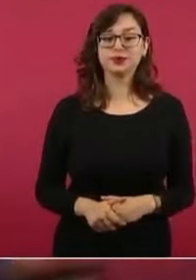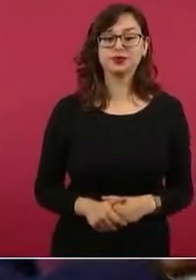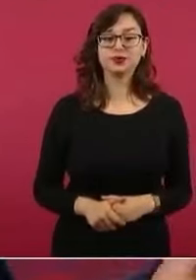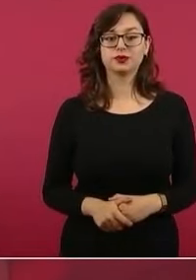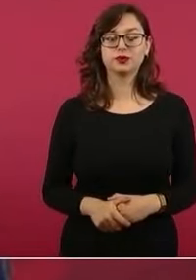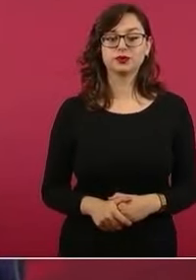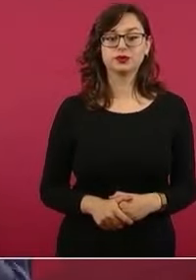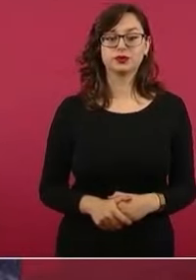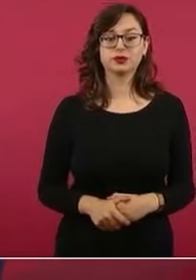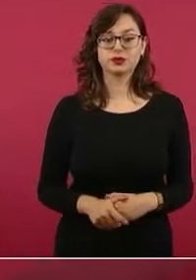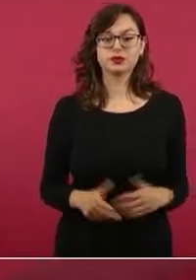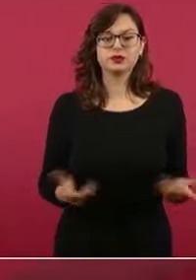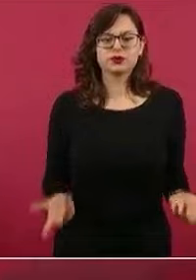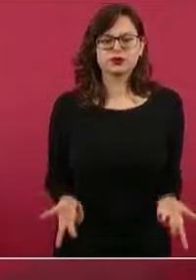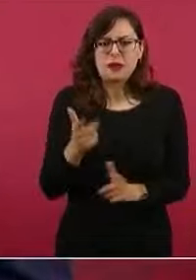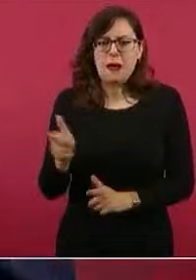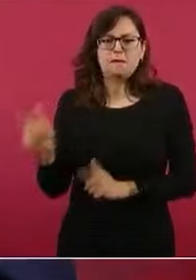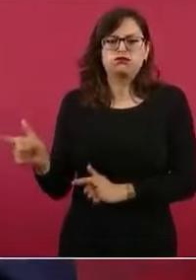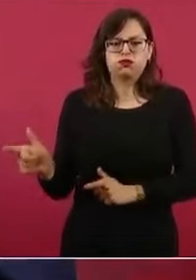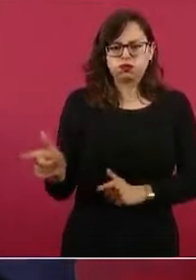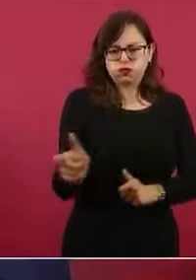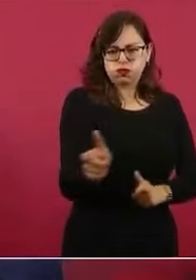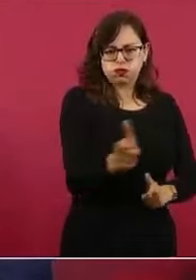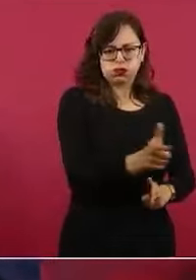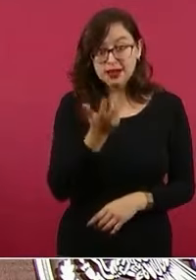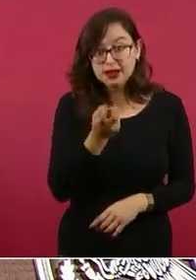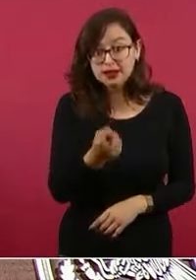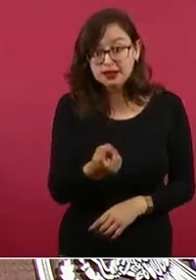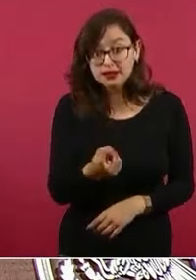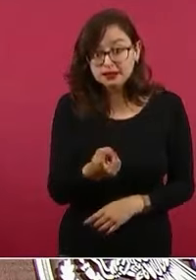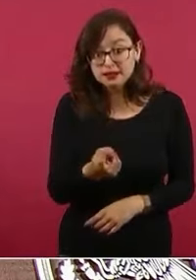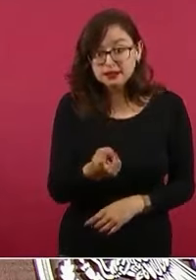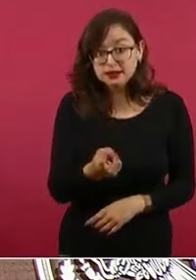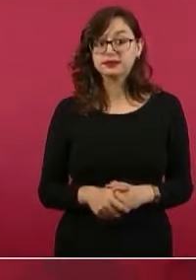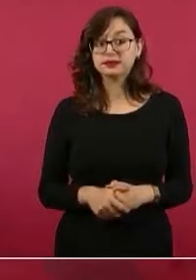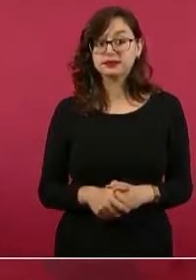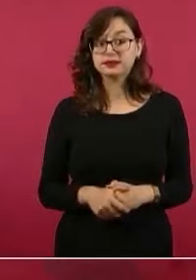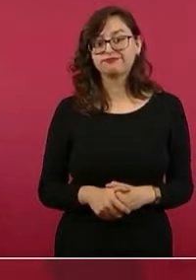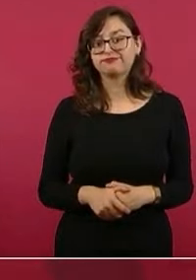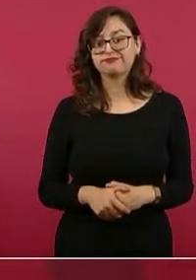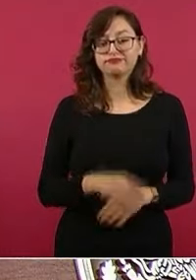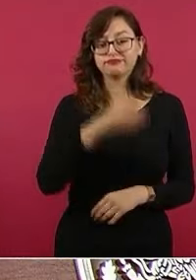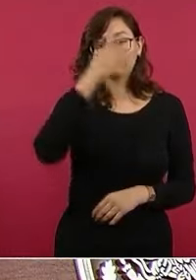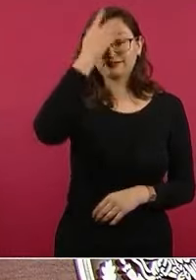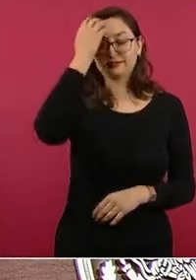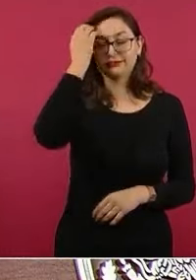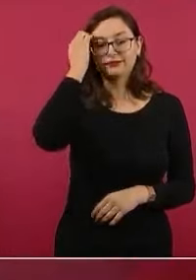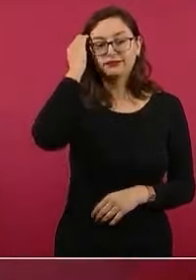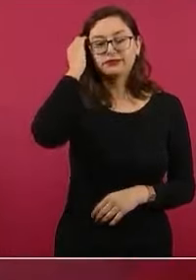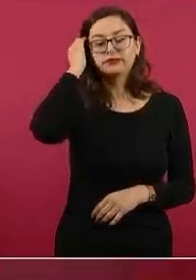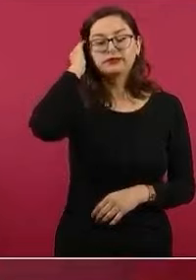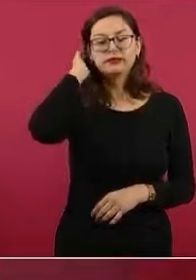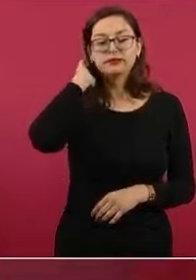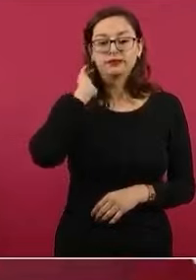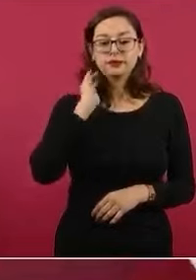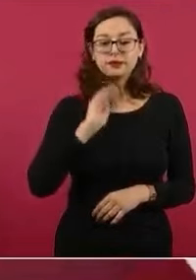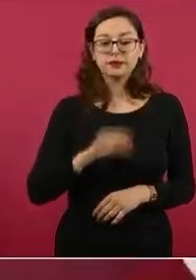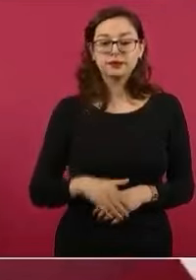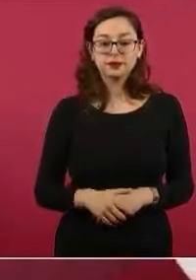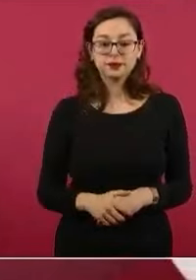¿Qué quieren? ¿Que se vuelva a ametrallar desde los helicópteros? ¿Eso es lo que quieren? No, no. Y que